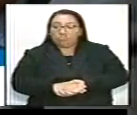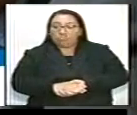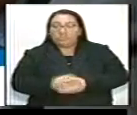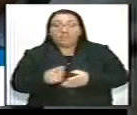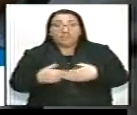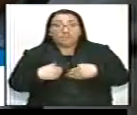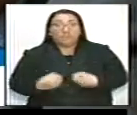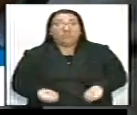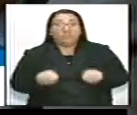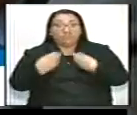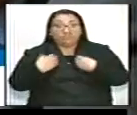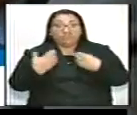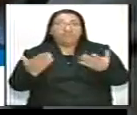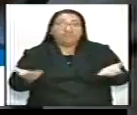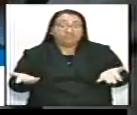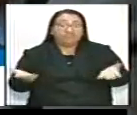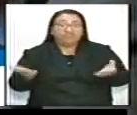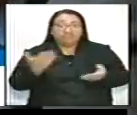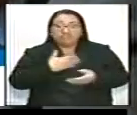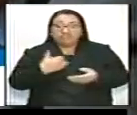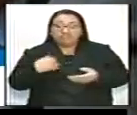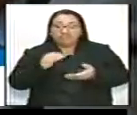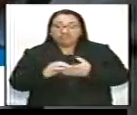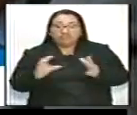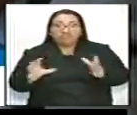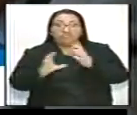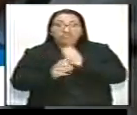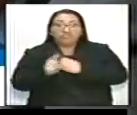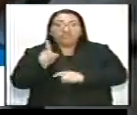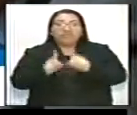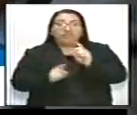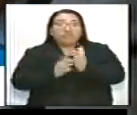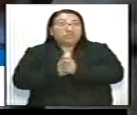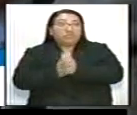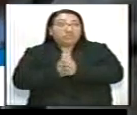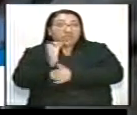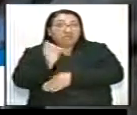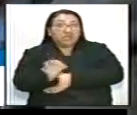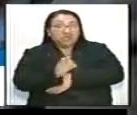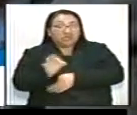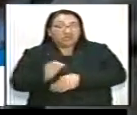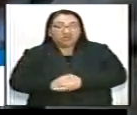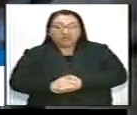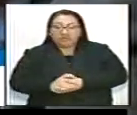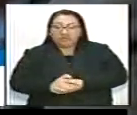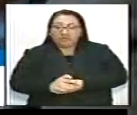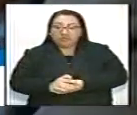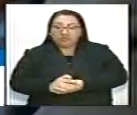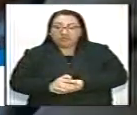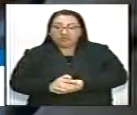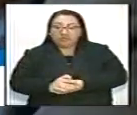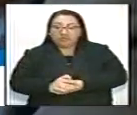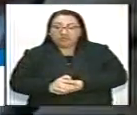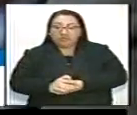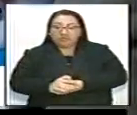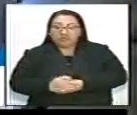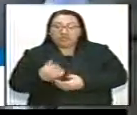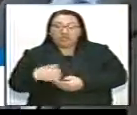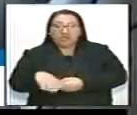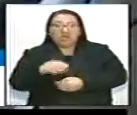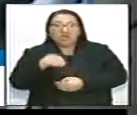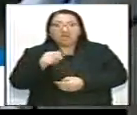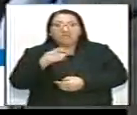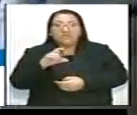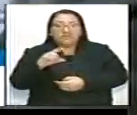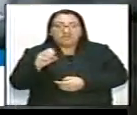también, presidente, si le van a tomar algún interés, en vista que ya incluso Marcelo